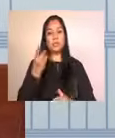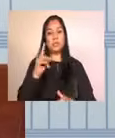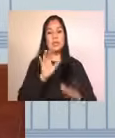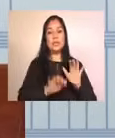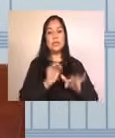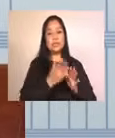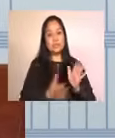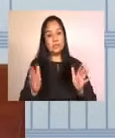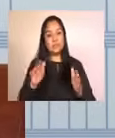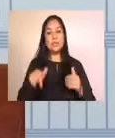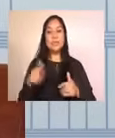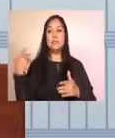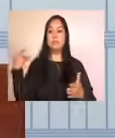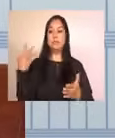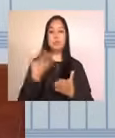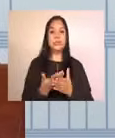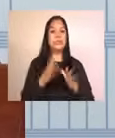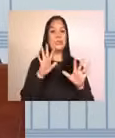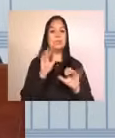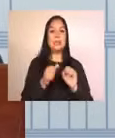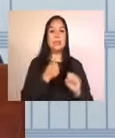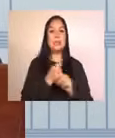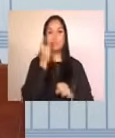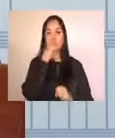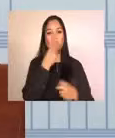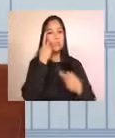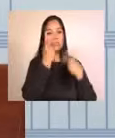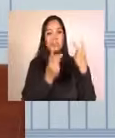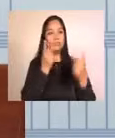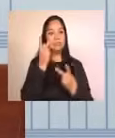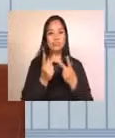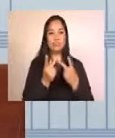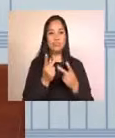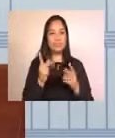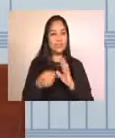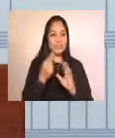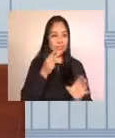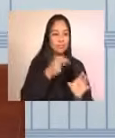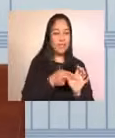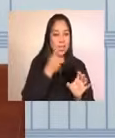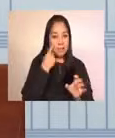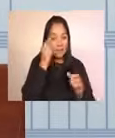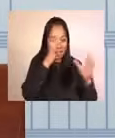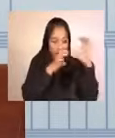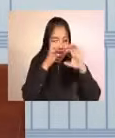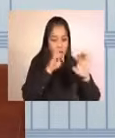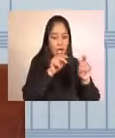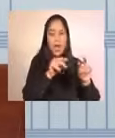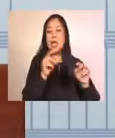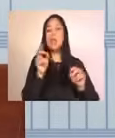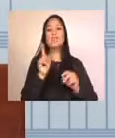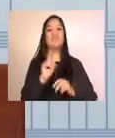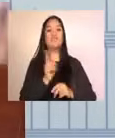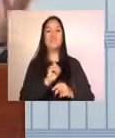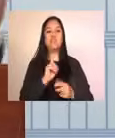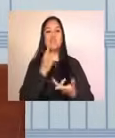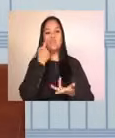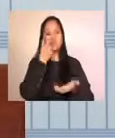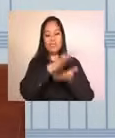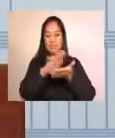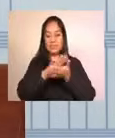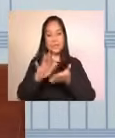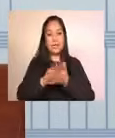los últimos 10 años no se habían hecho visitas in situ que permitieran evaluar adecuadamente la inversión. Se